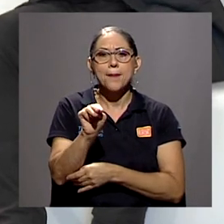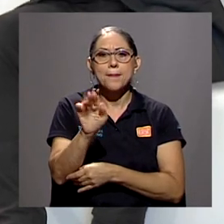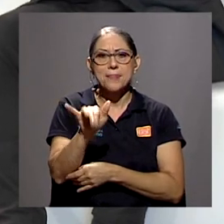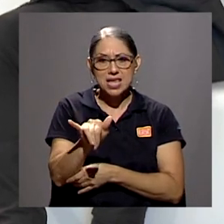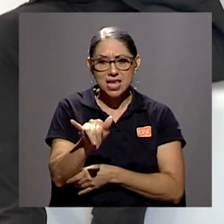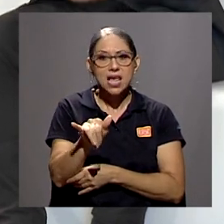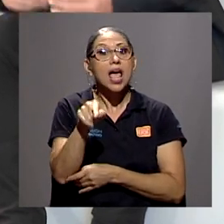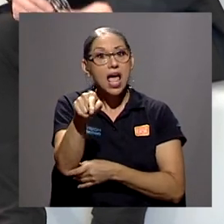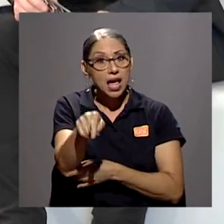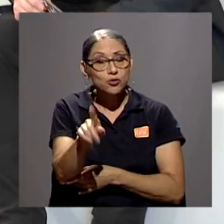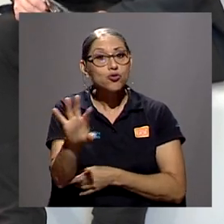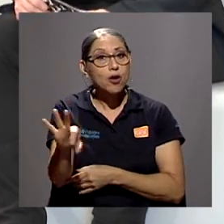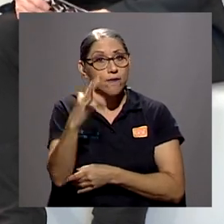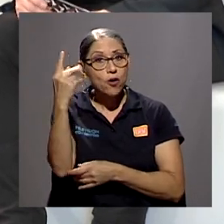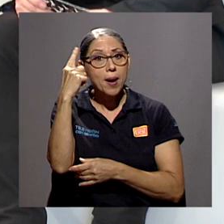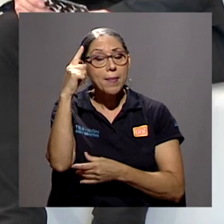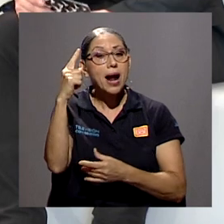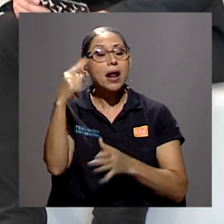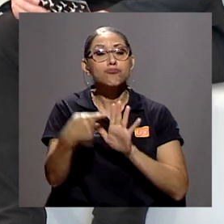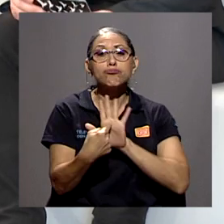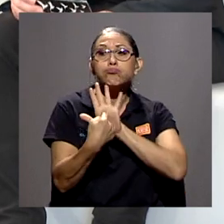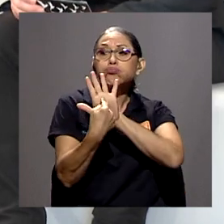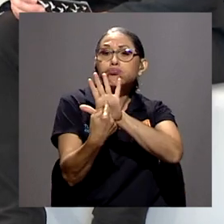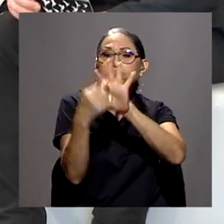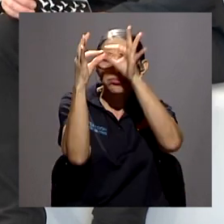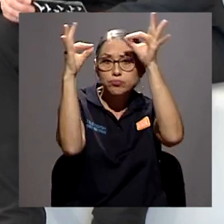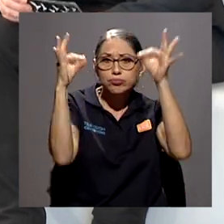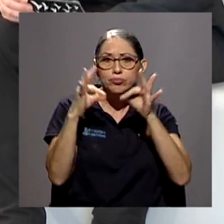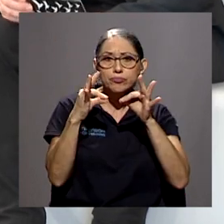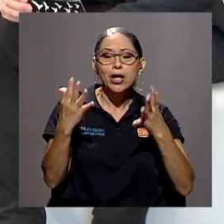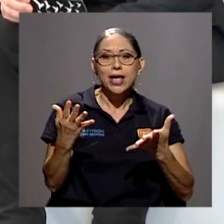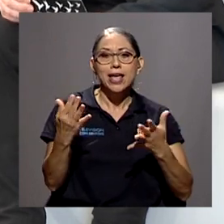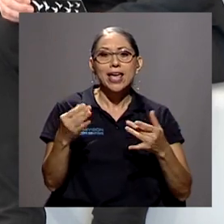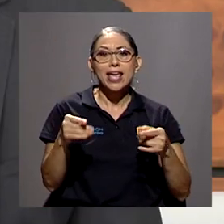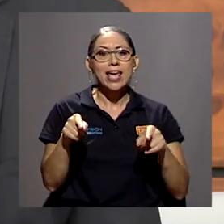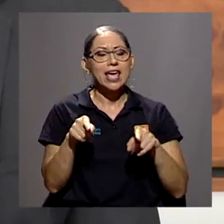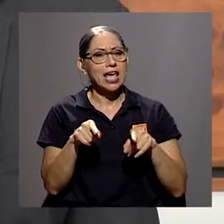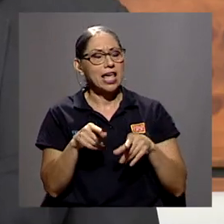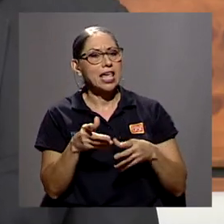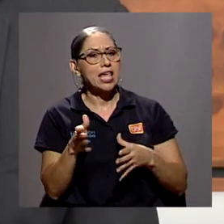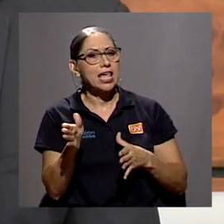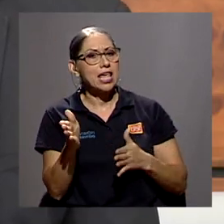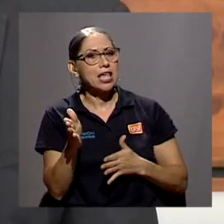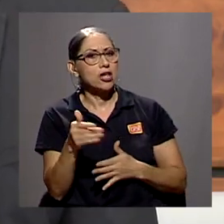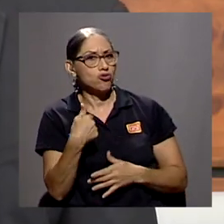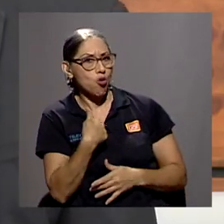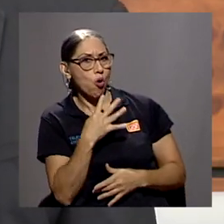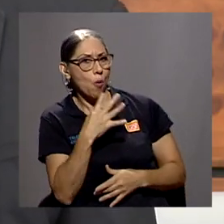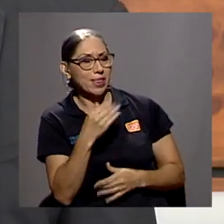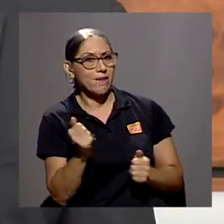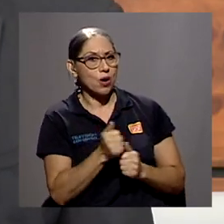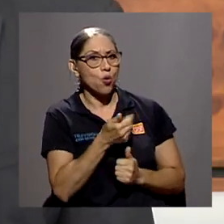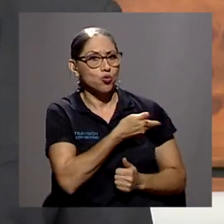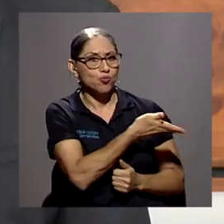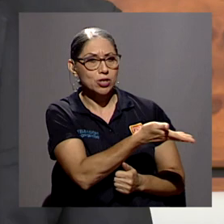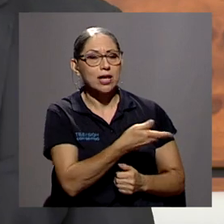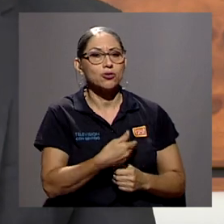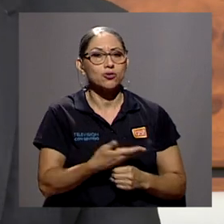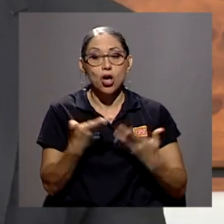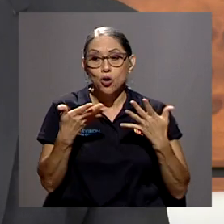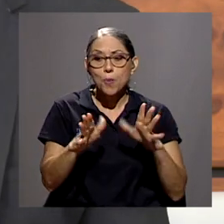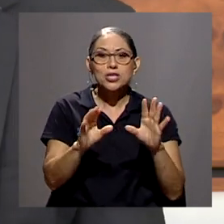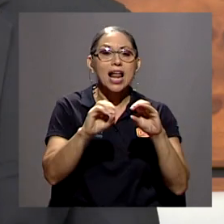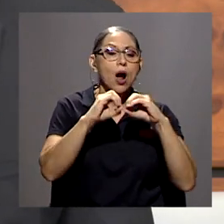son plataformas para dar a conocer y algo que yo comentaba con los muchachos también es que conforme la orquesta